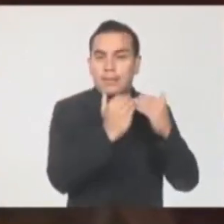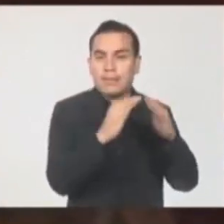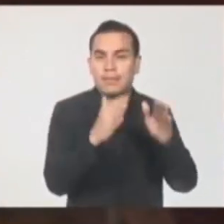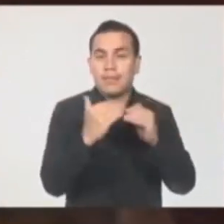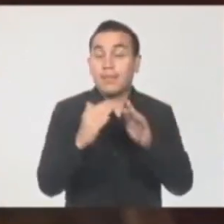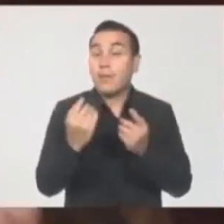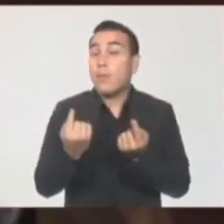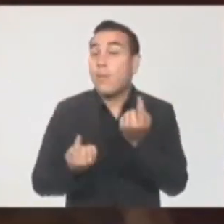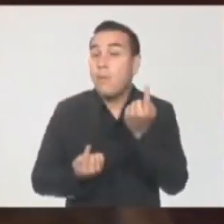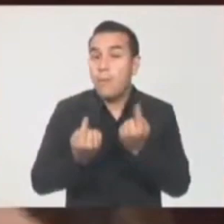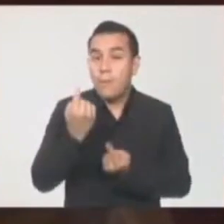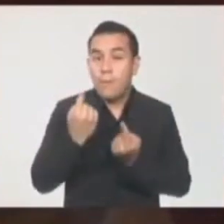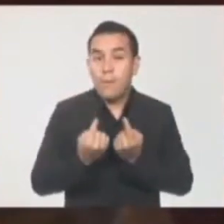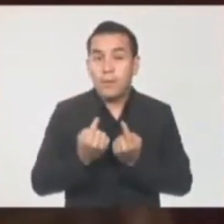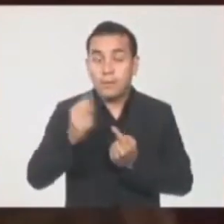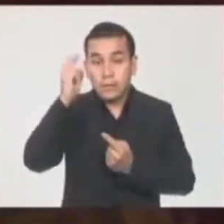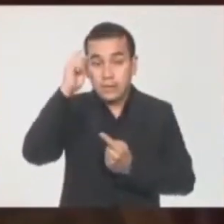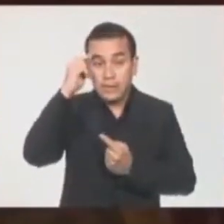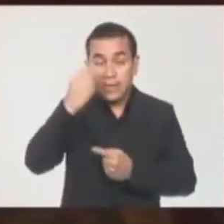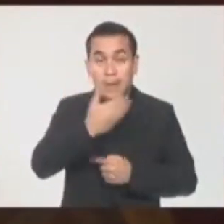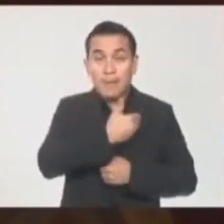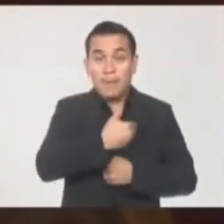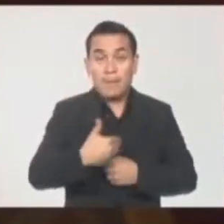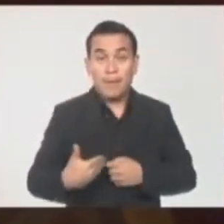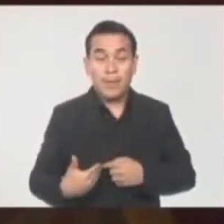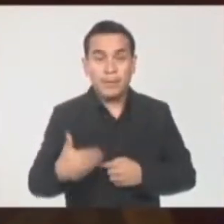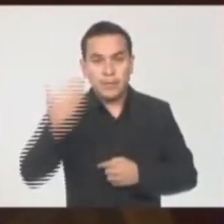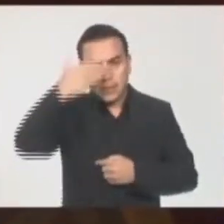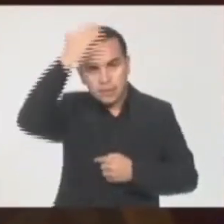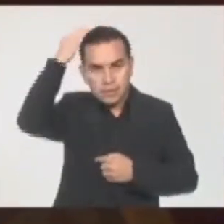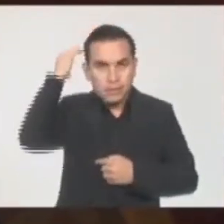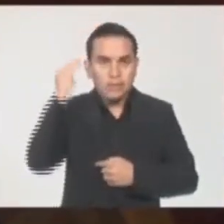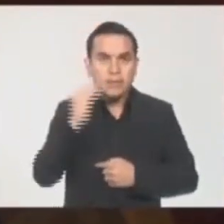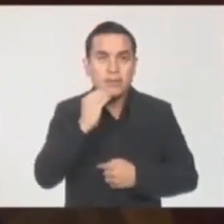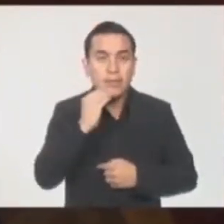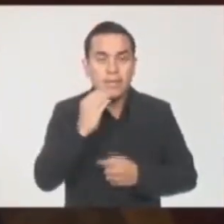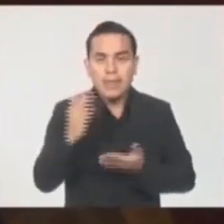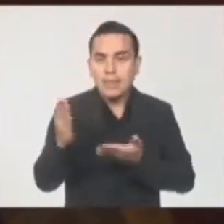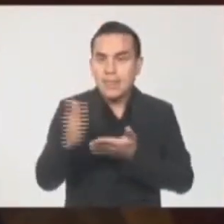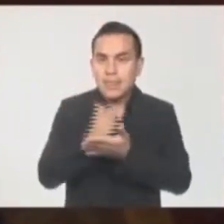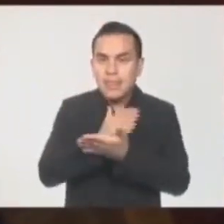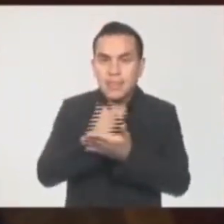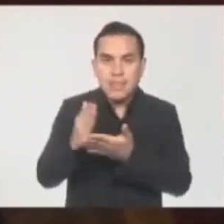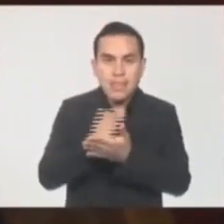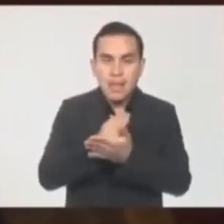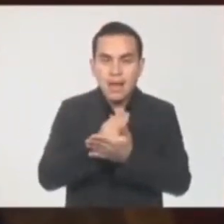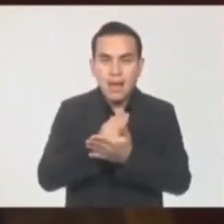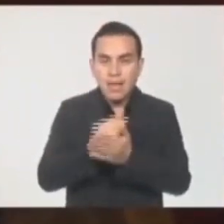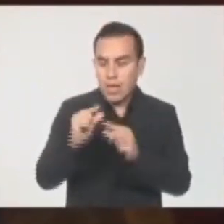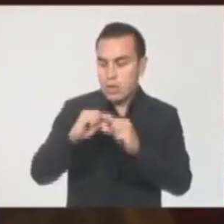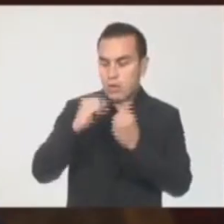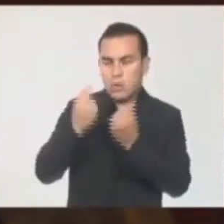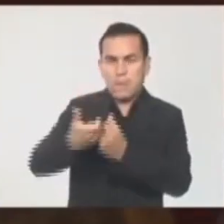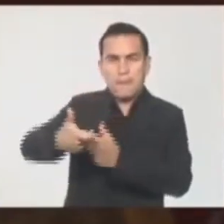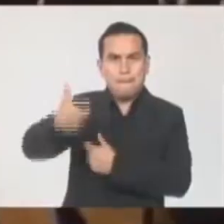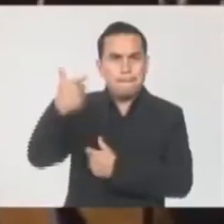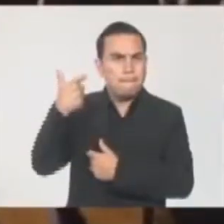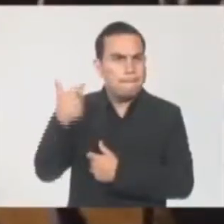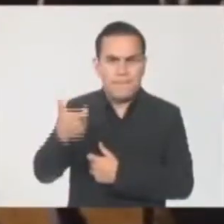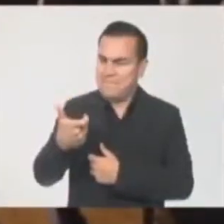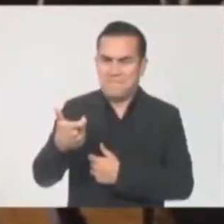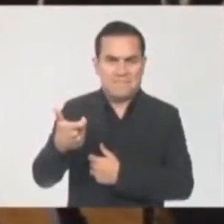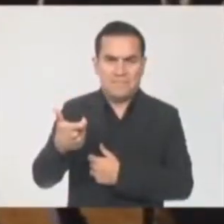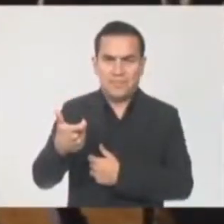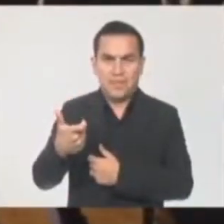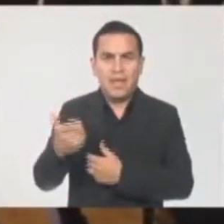eso, detrás de este presidente, y eso nadie lo puede negar, no hay una oligarquía. No hay